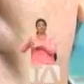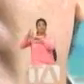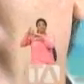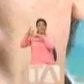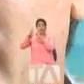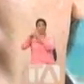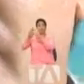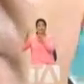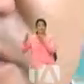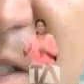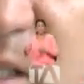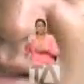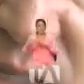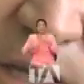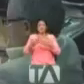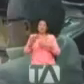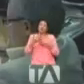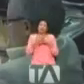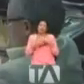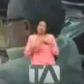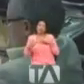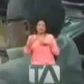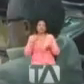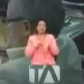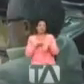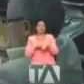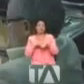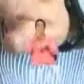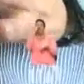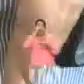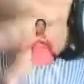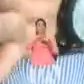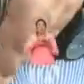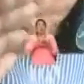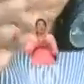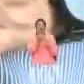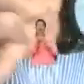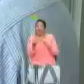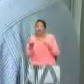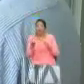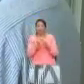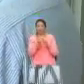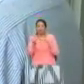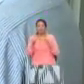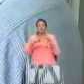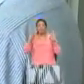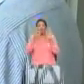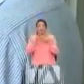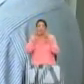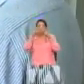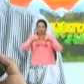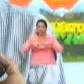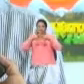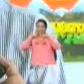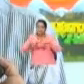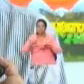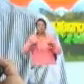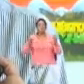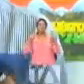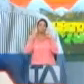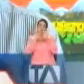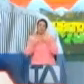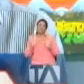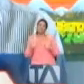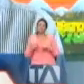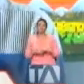de amnistía podría ser largo, pues la Asamblea tiene que analizar caso por caso, pero más allá de eso, él no ve viable este pedido. Eso es una